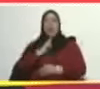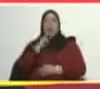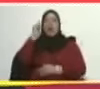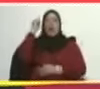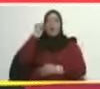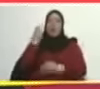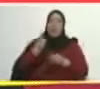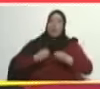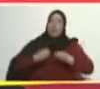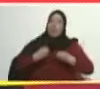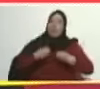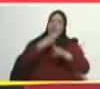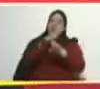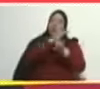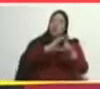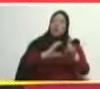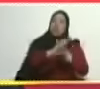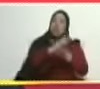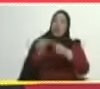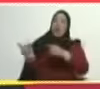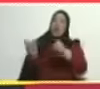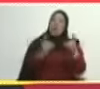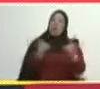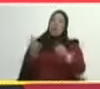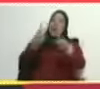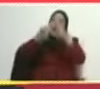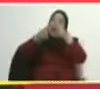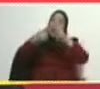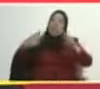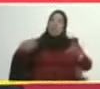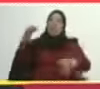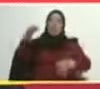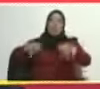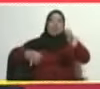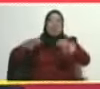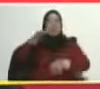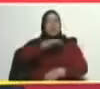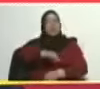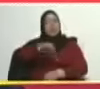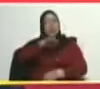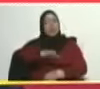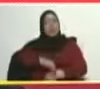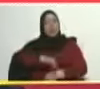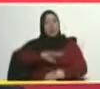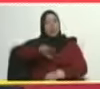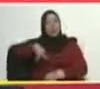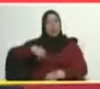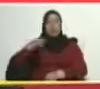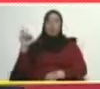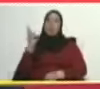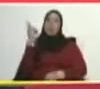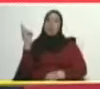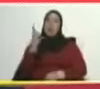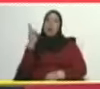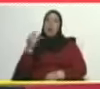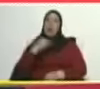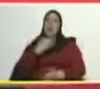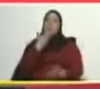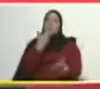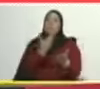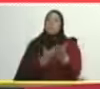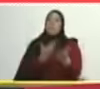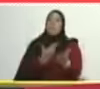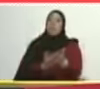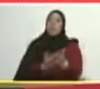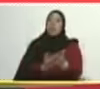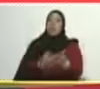vida, del diálogo, la paz y la justicia social, desde el Estado Plurinacional de Bolivia proponemos que a través